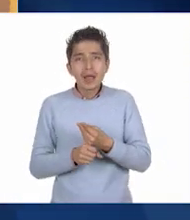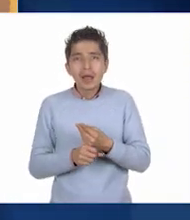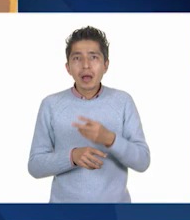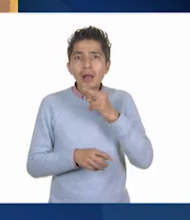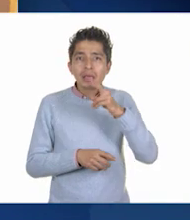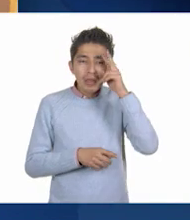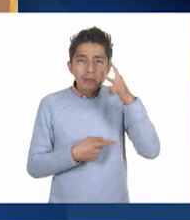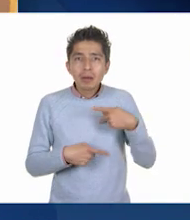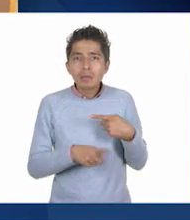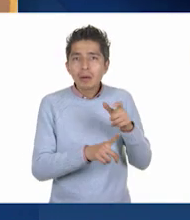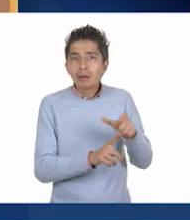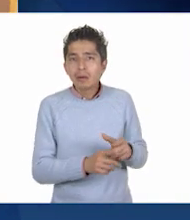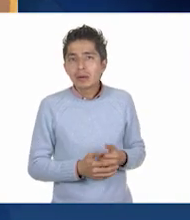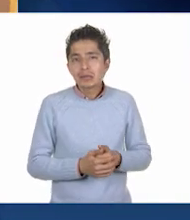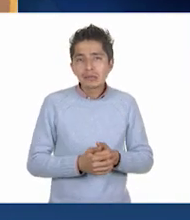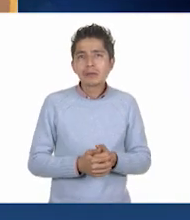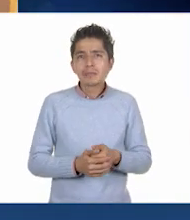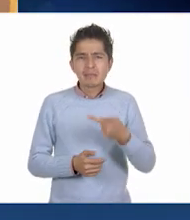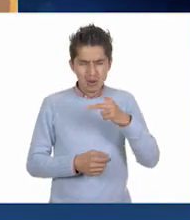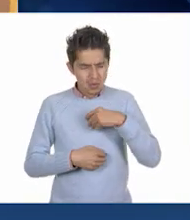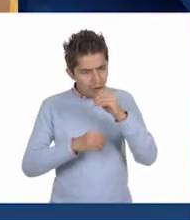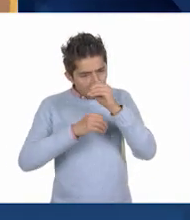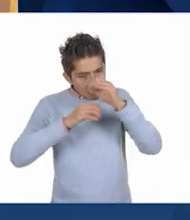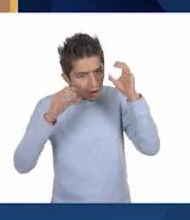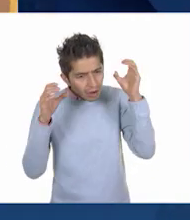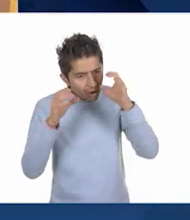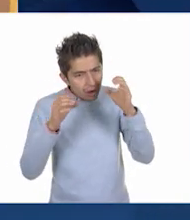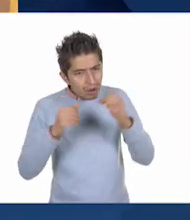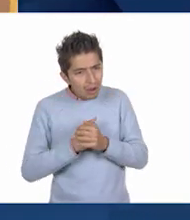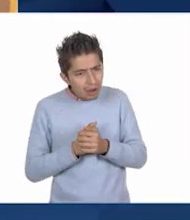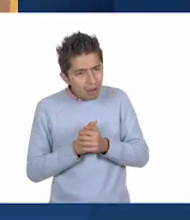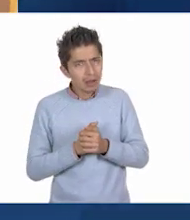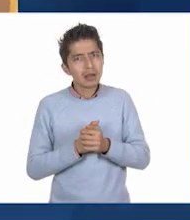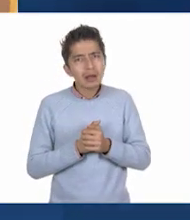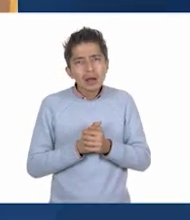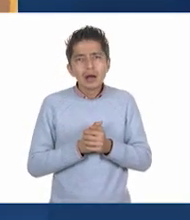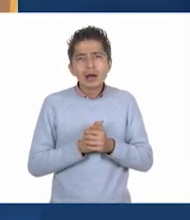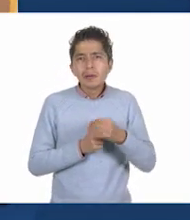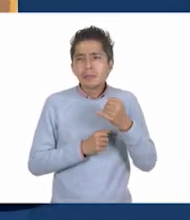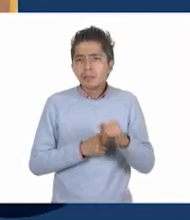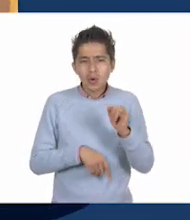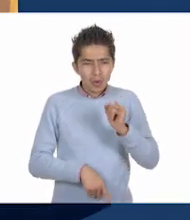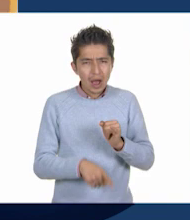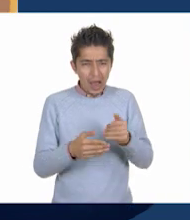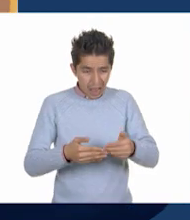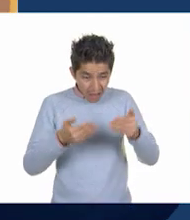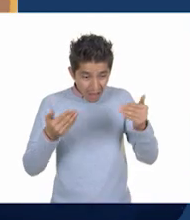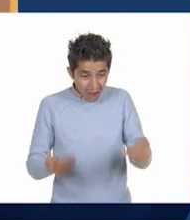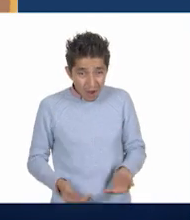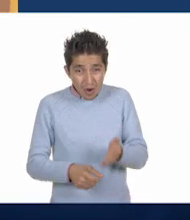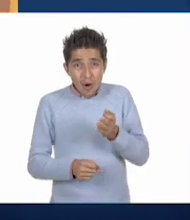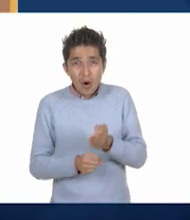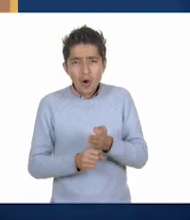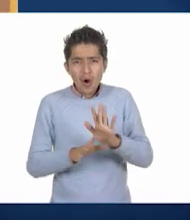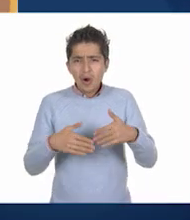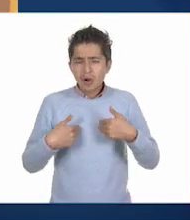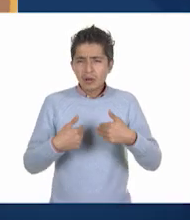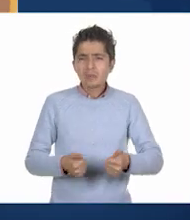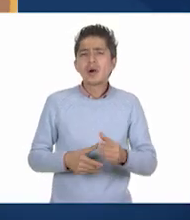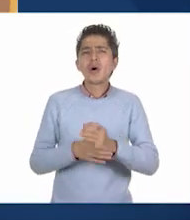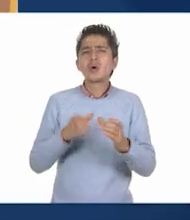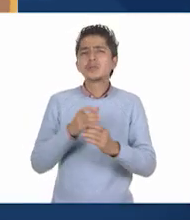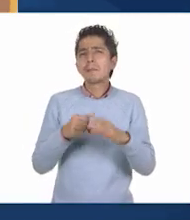semianalfabeto. Y lo que asombra es que haya quien sea incapaz a estas alturas de entender cosa